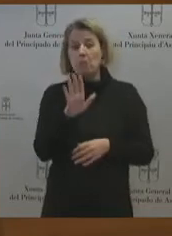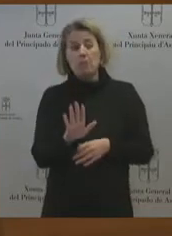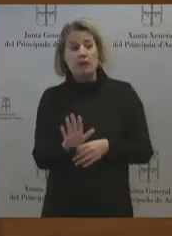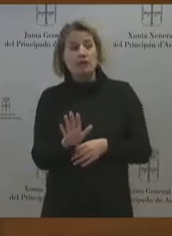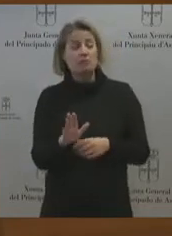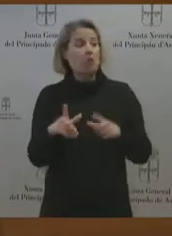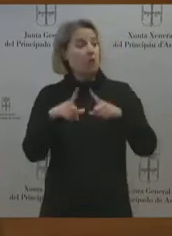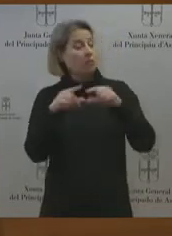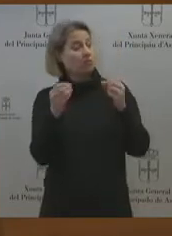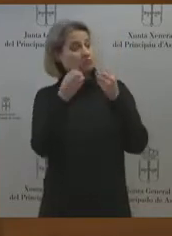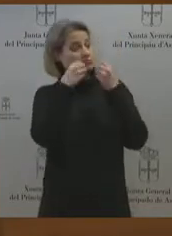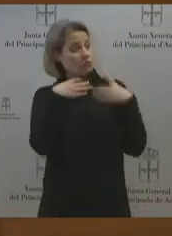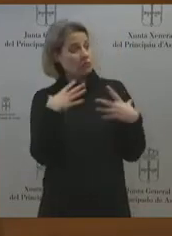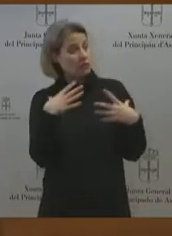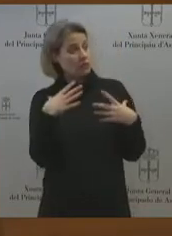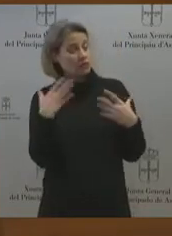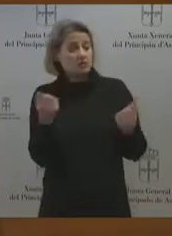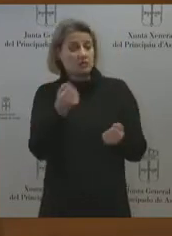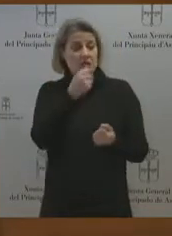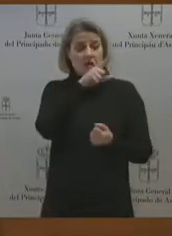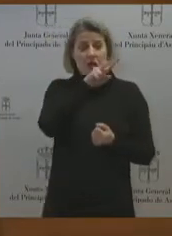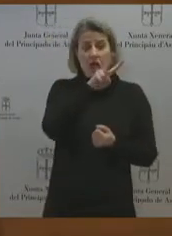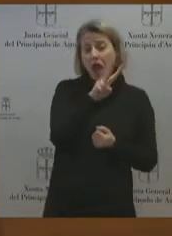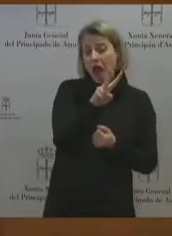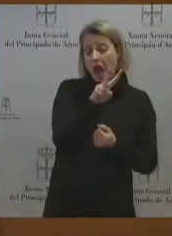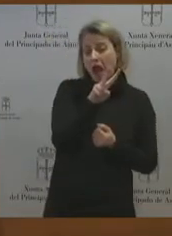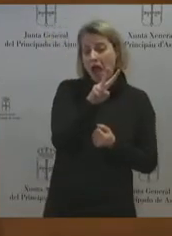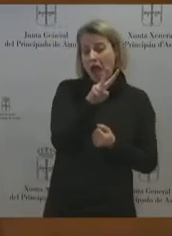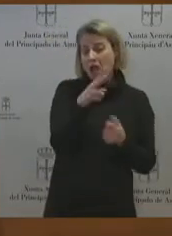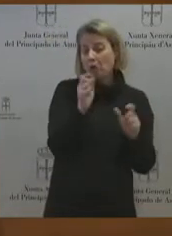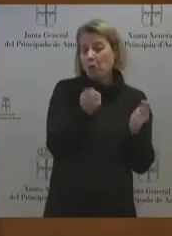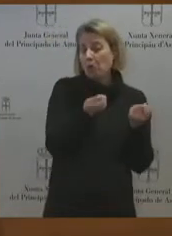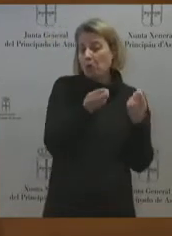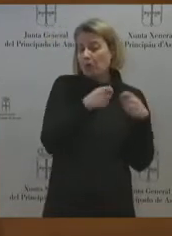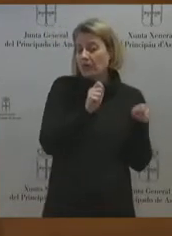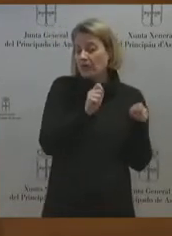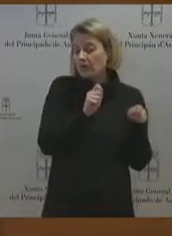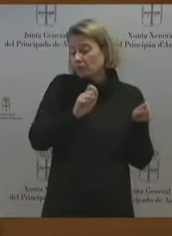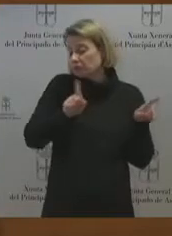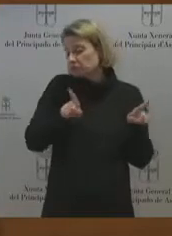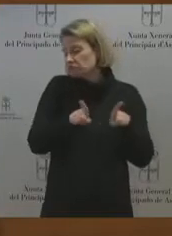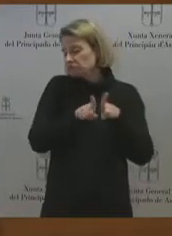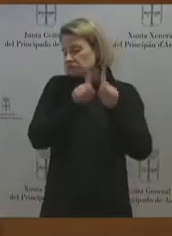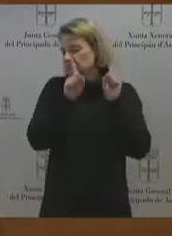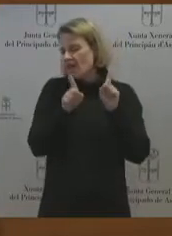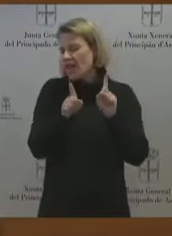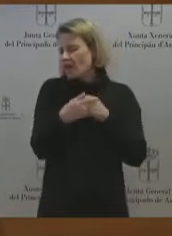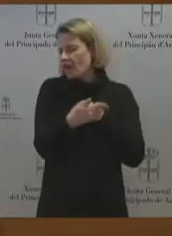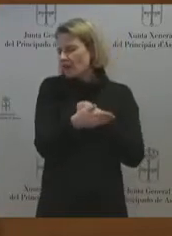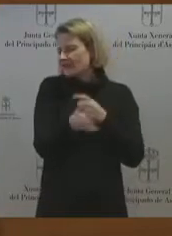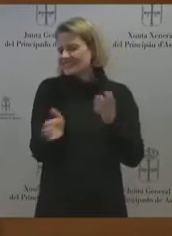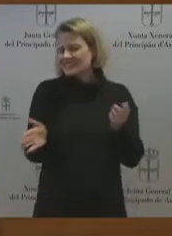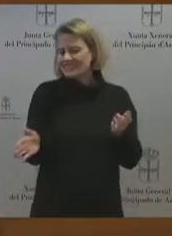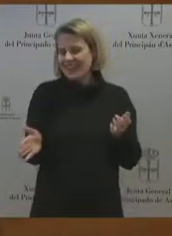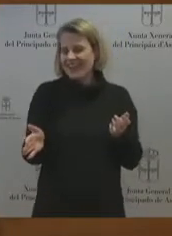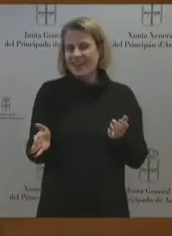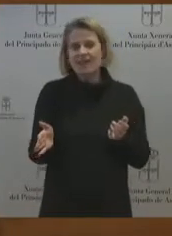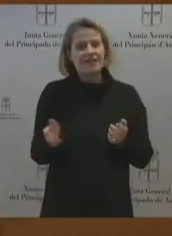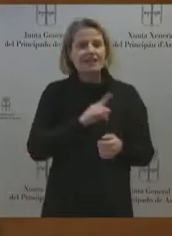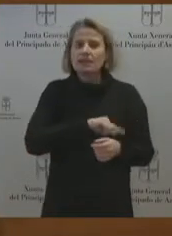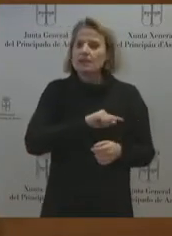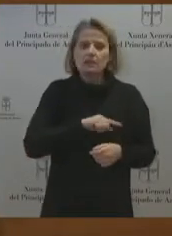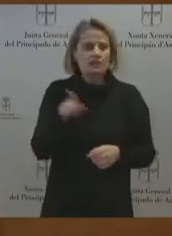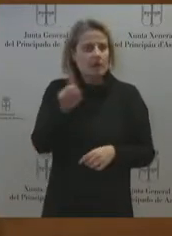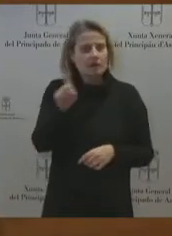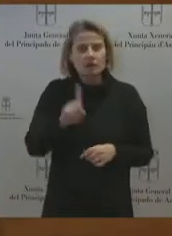Ibérica. No perdemos nada, porque son cosas que ocurren. Esa fue la sensación que tuvimos. Y esa sensación no se puede trasladar a los trabajadores de una planta